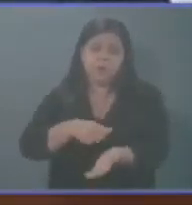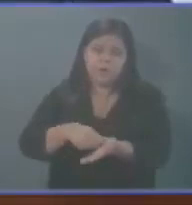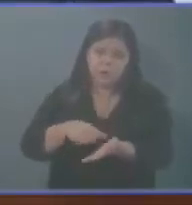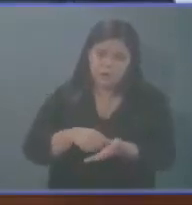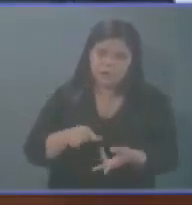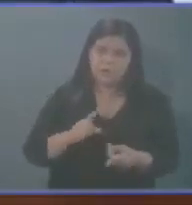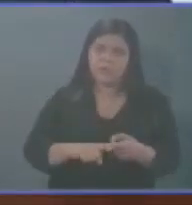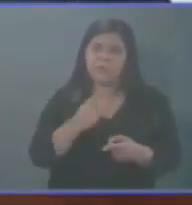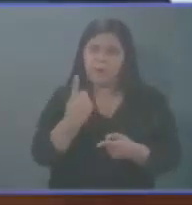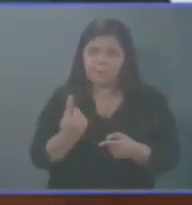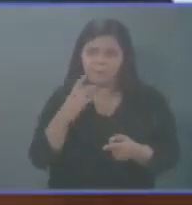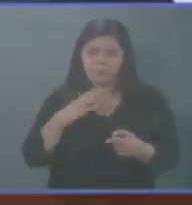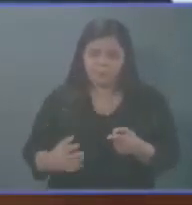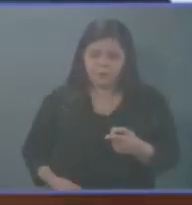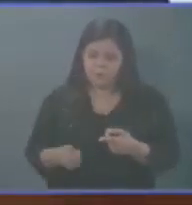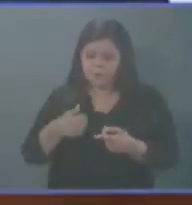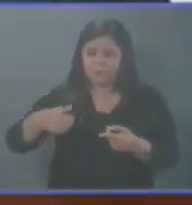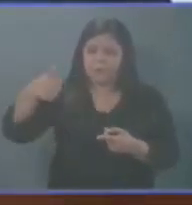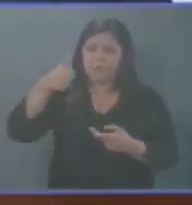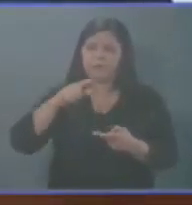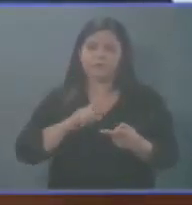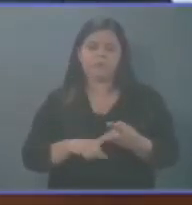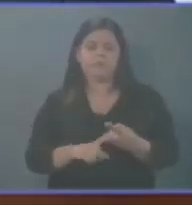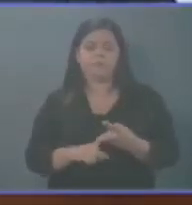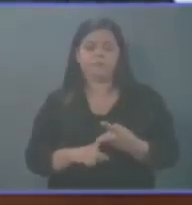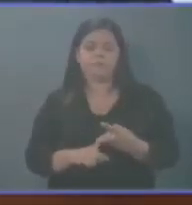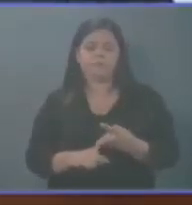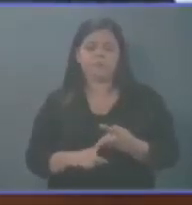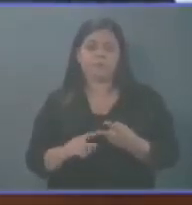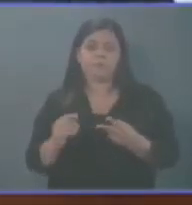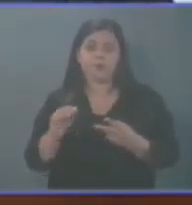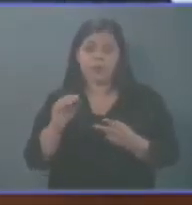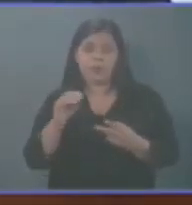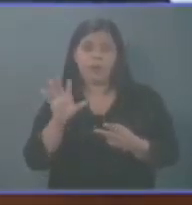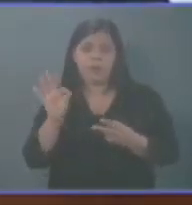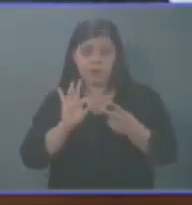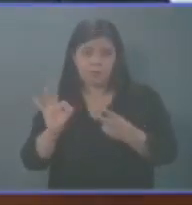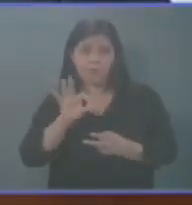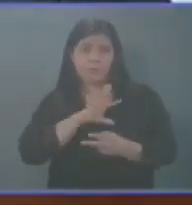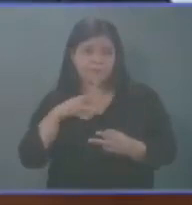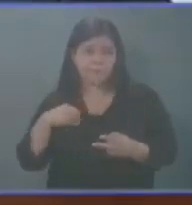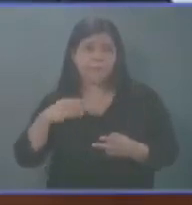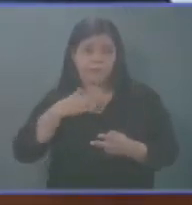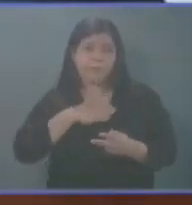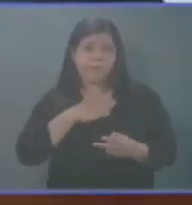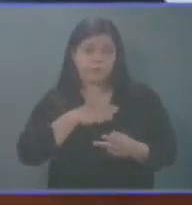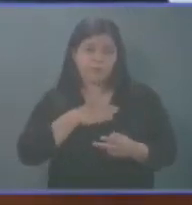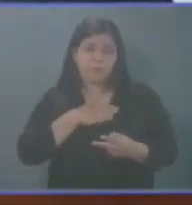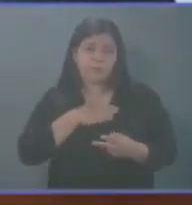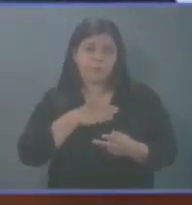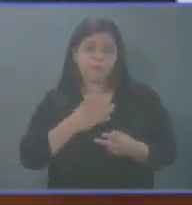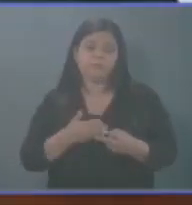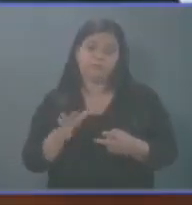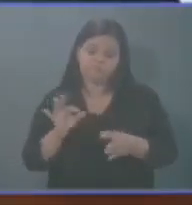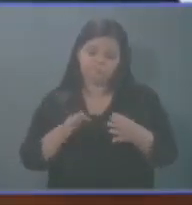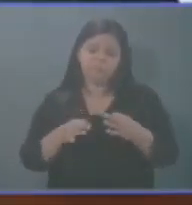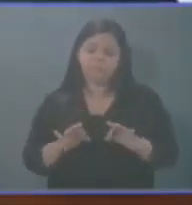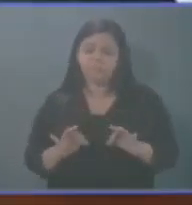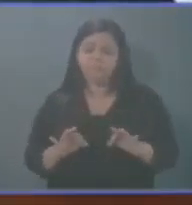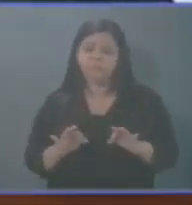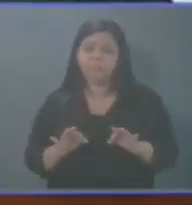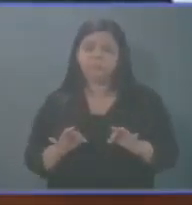alcaldes, funcionarios, incluso familiares de este servidor que habían de alguna